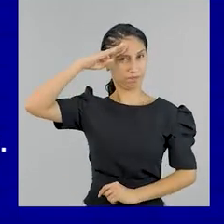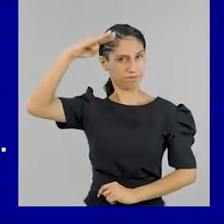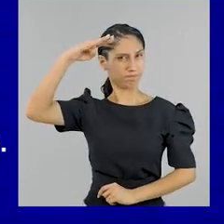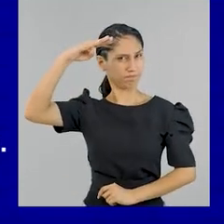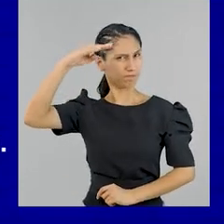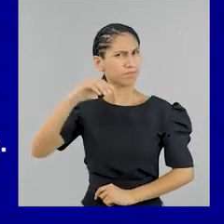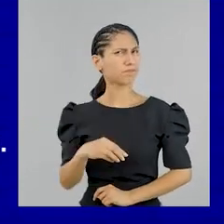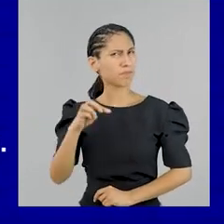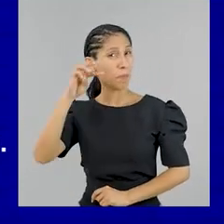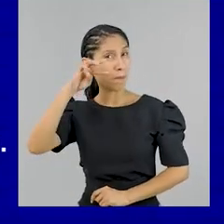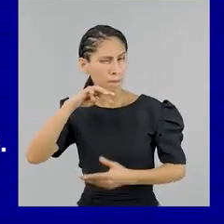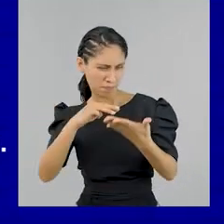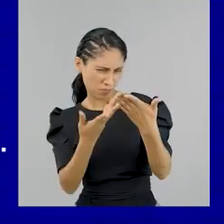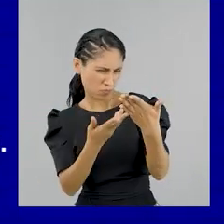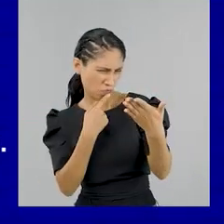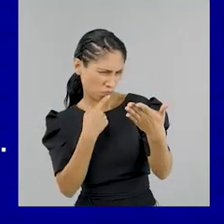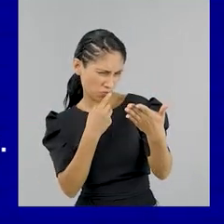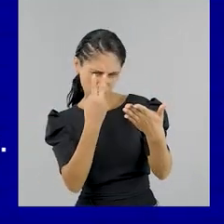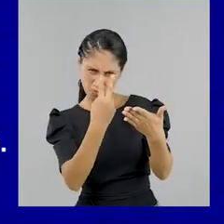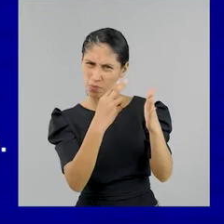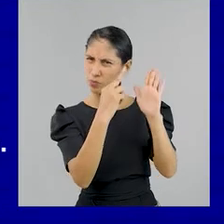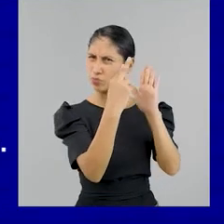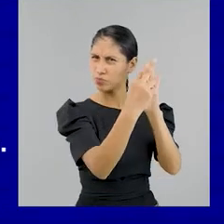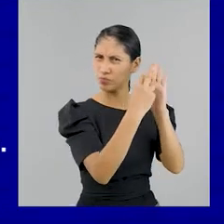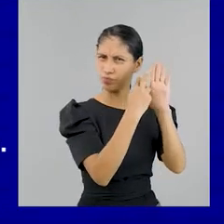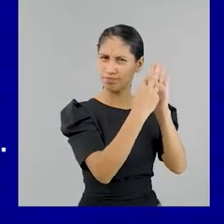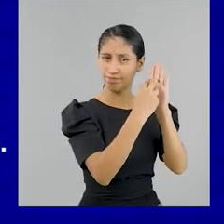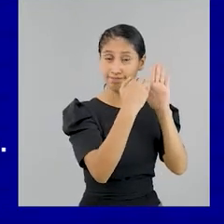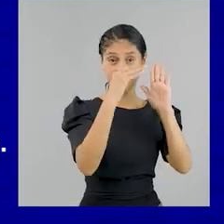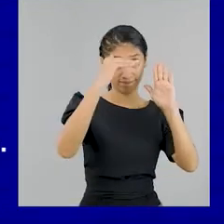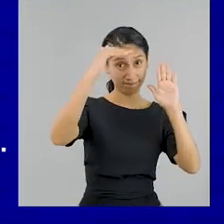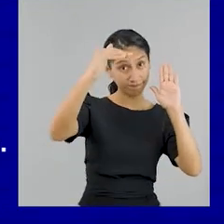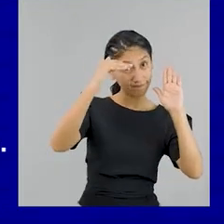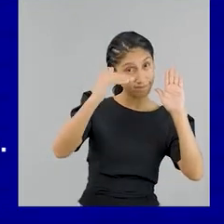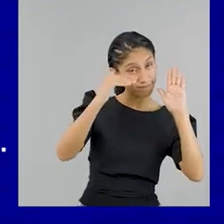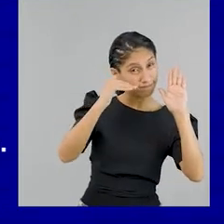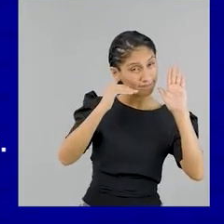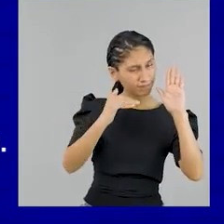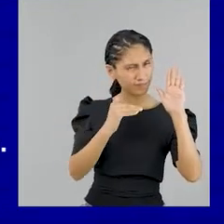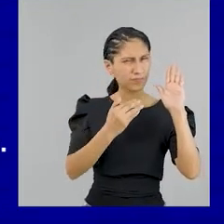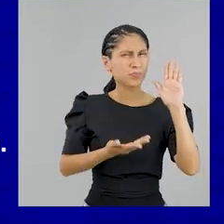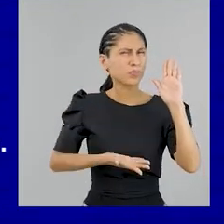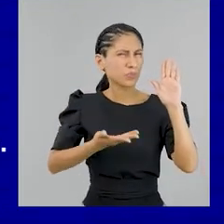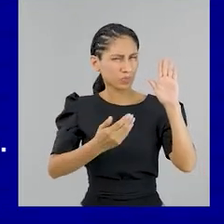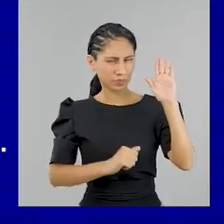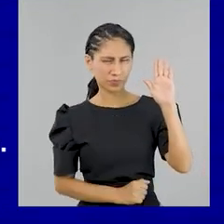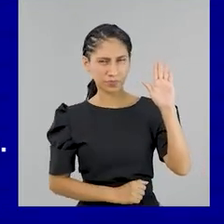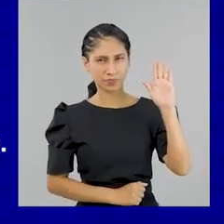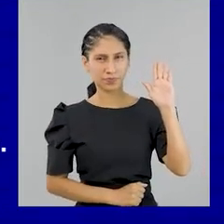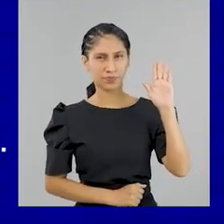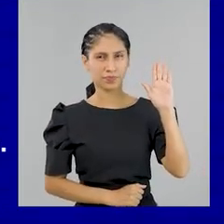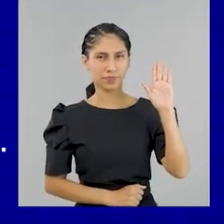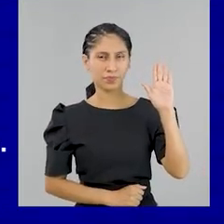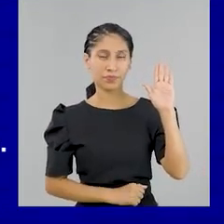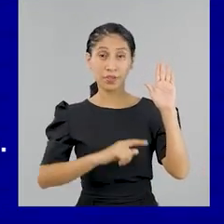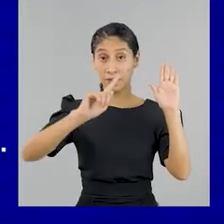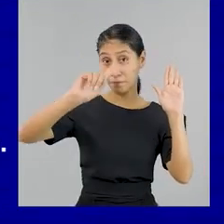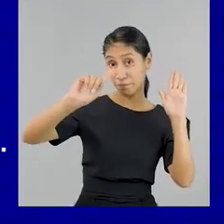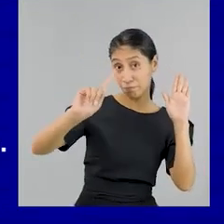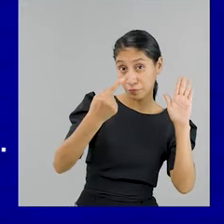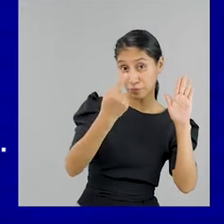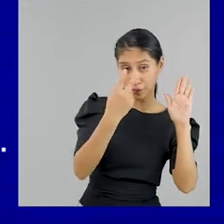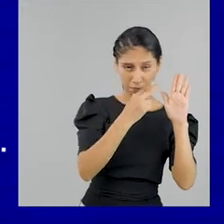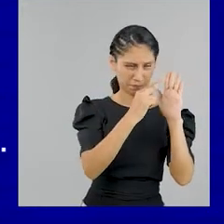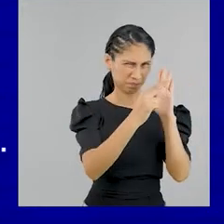más apropiado. Entonces, vemos que en cada alternativa nos dan una idea del concepto más apropiado. Así tenemos que